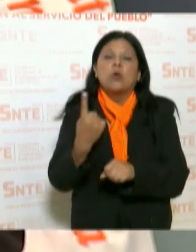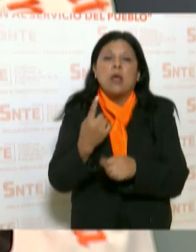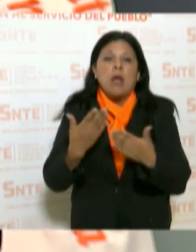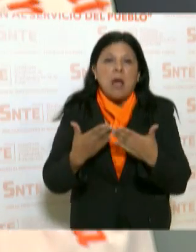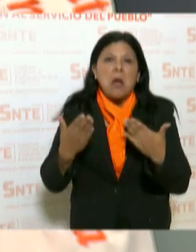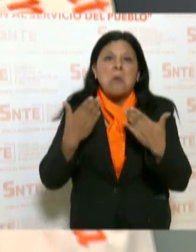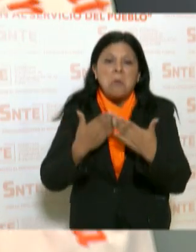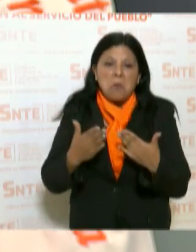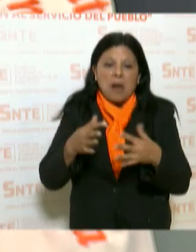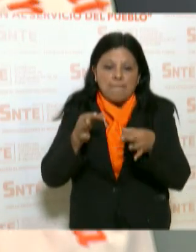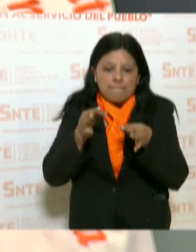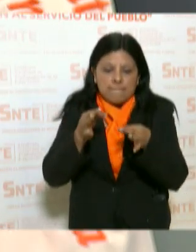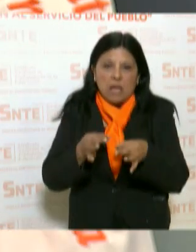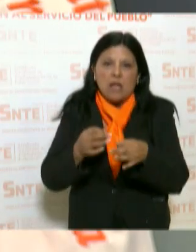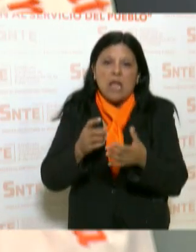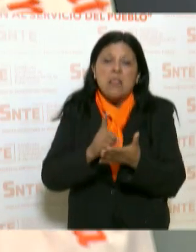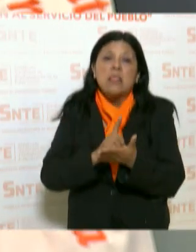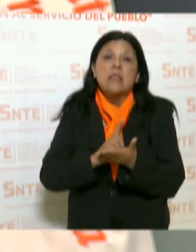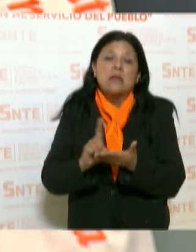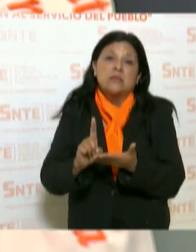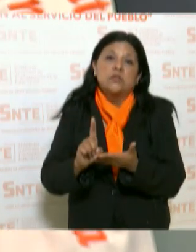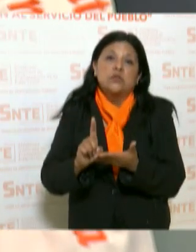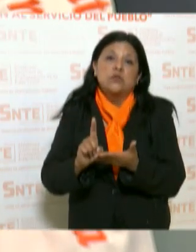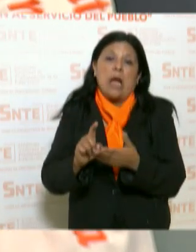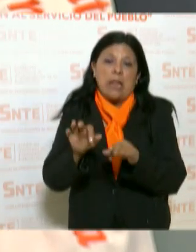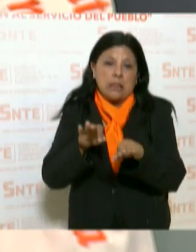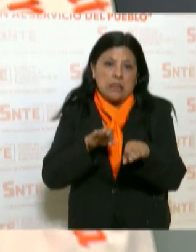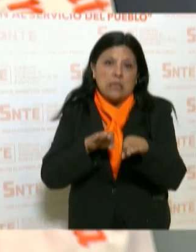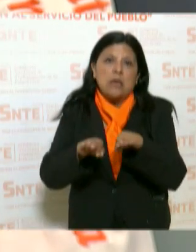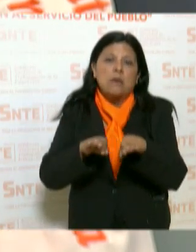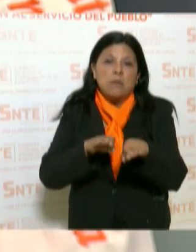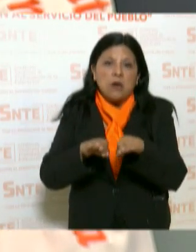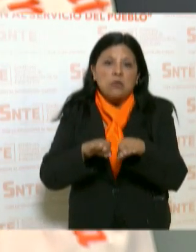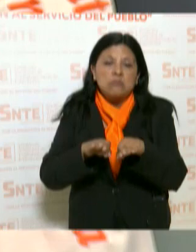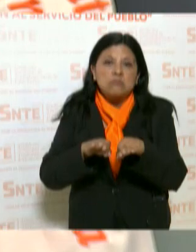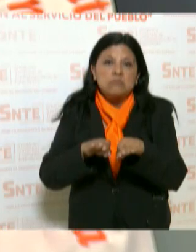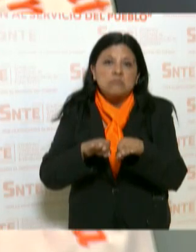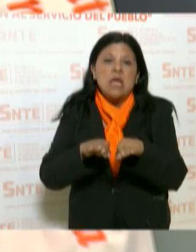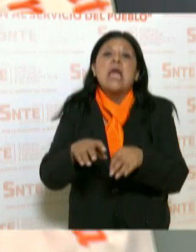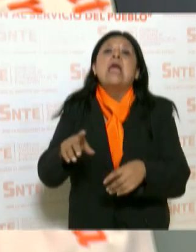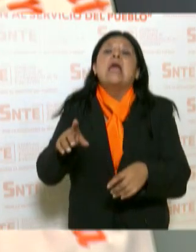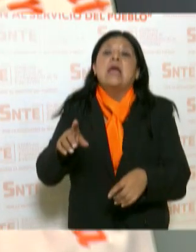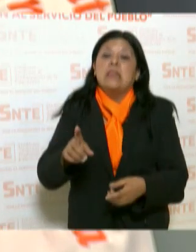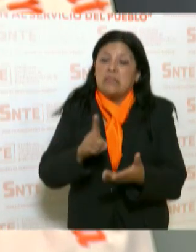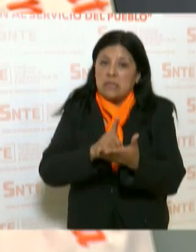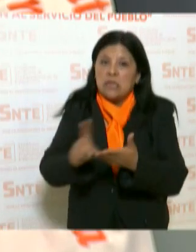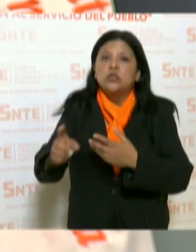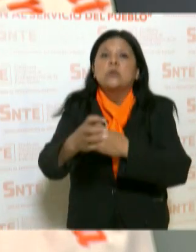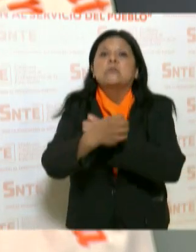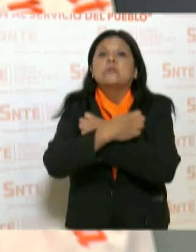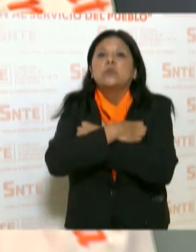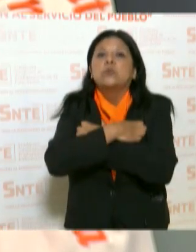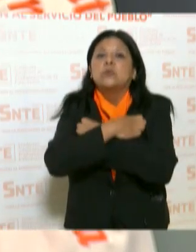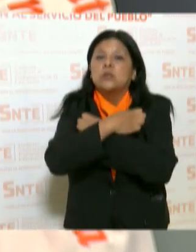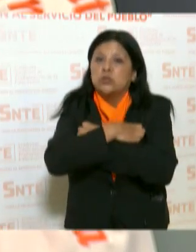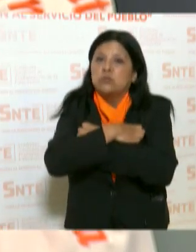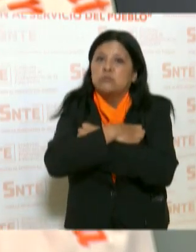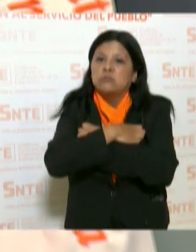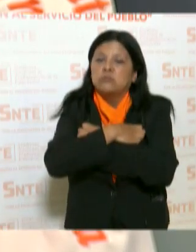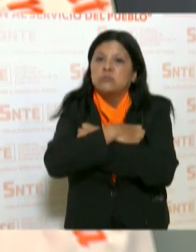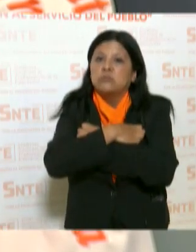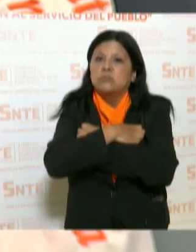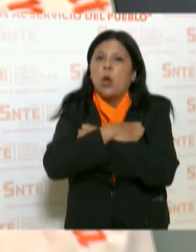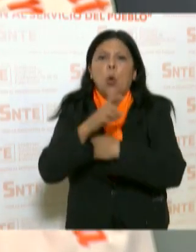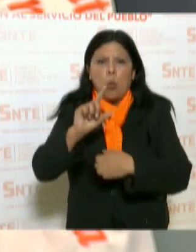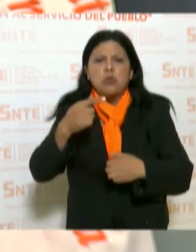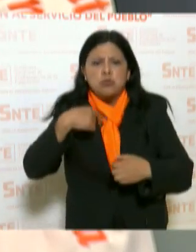jóvenes el derecho al trabajo y el derecho a la educación. Cuando les digo que se les garantiza el